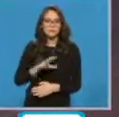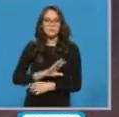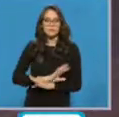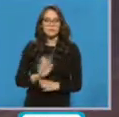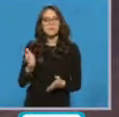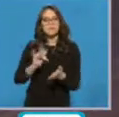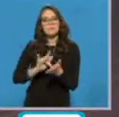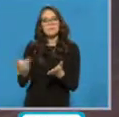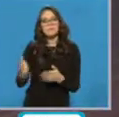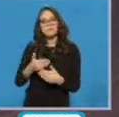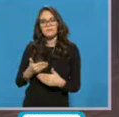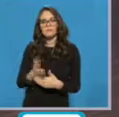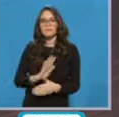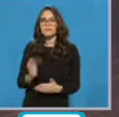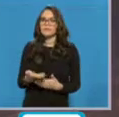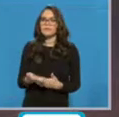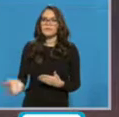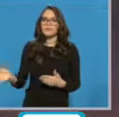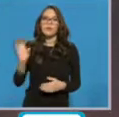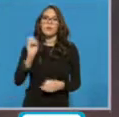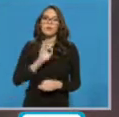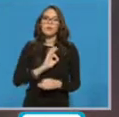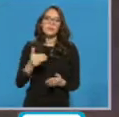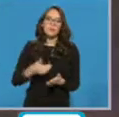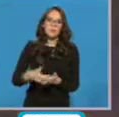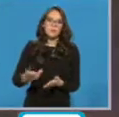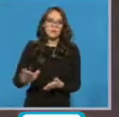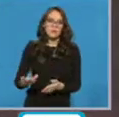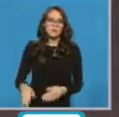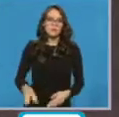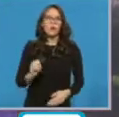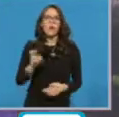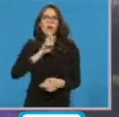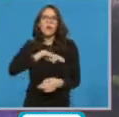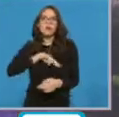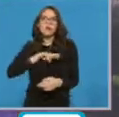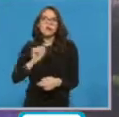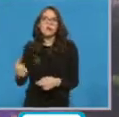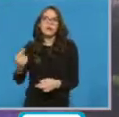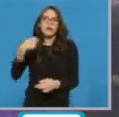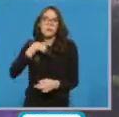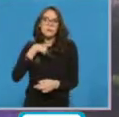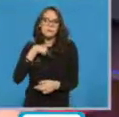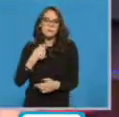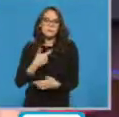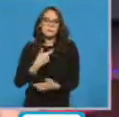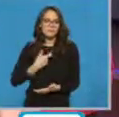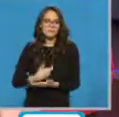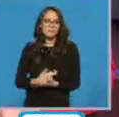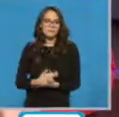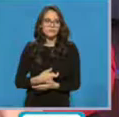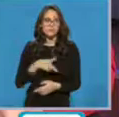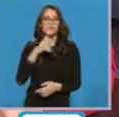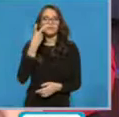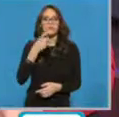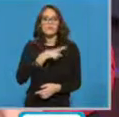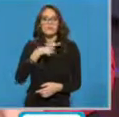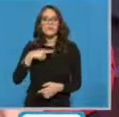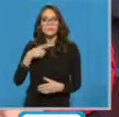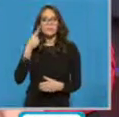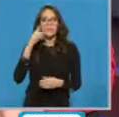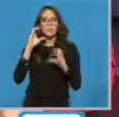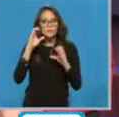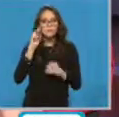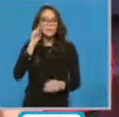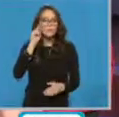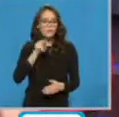por afuera. participar. O que Así le dé lo la establece. renta al Con el ya. usufructuario. O que le dé la renta al propietario. Entonces tienes que Ay. checar muy bien cuando rentes un Claro. inmueble estos Sí, términos.